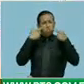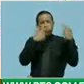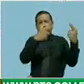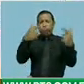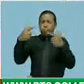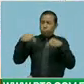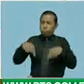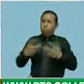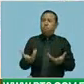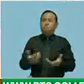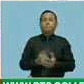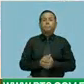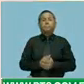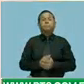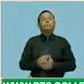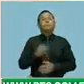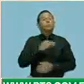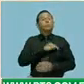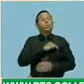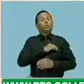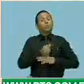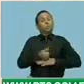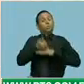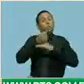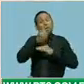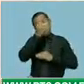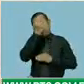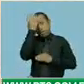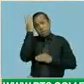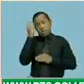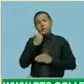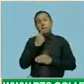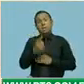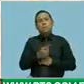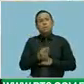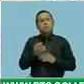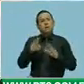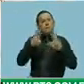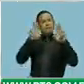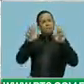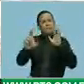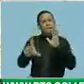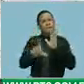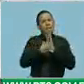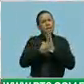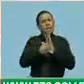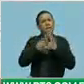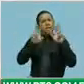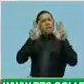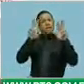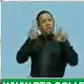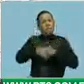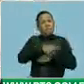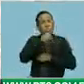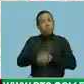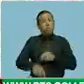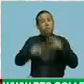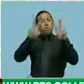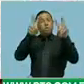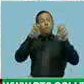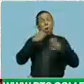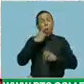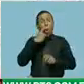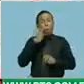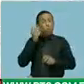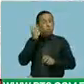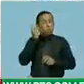De su lado, la alcaldesa de Guayaquil, Cintia Viteri, reiteró que la ordenanza que prohíbe la circulación de dos hombres en moto de 19 horas a 6 de